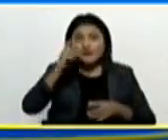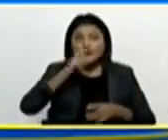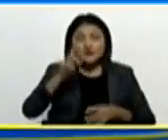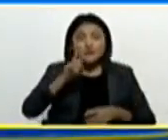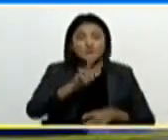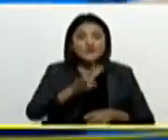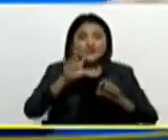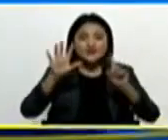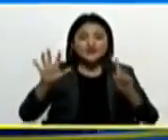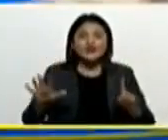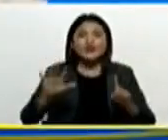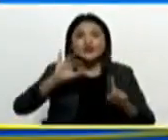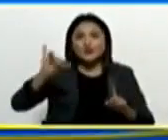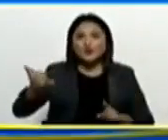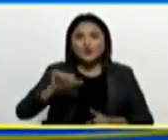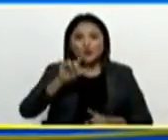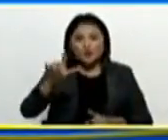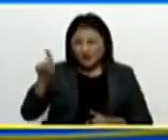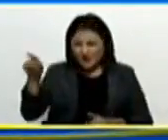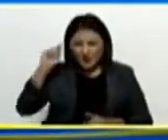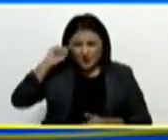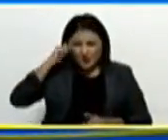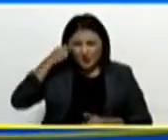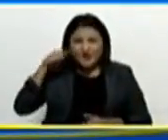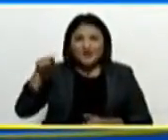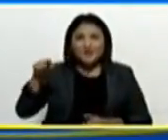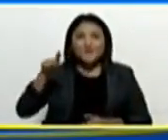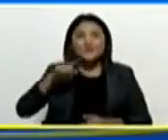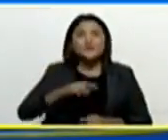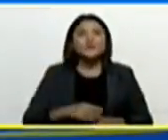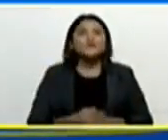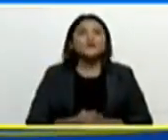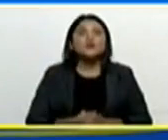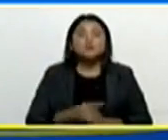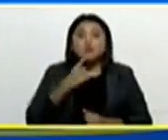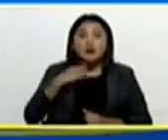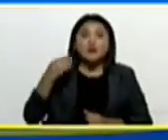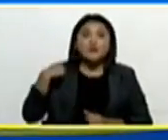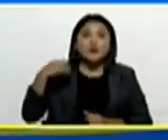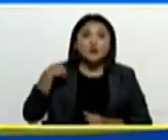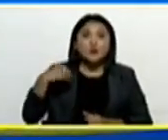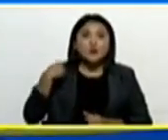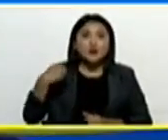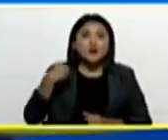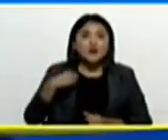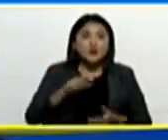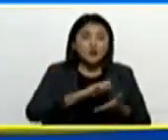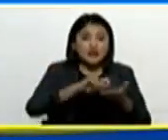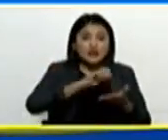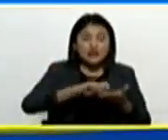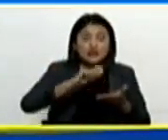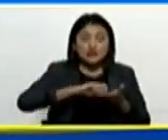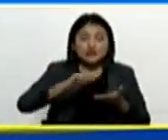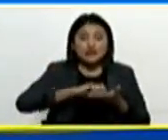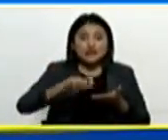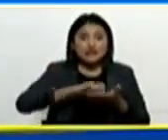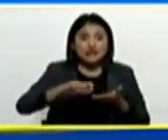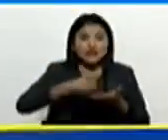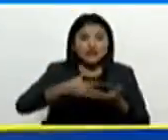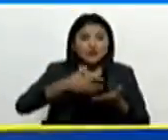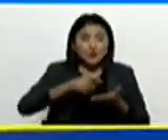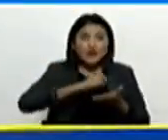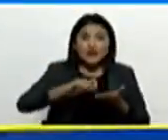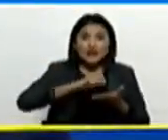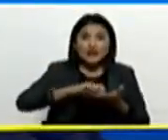julio, que fuimos todos allá, y entonces nos dijeron que hiciéramos por escrito,